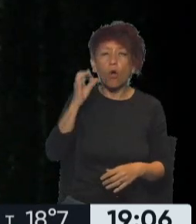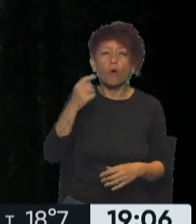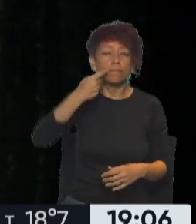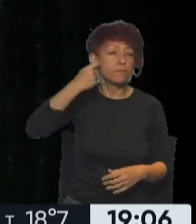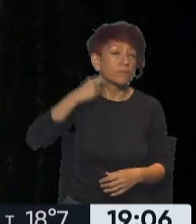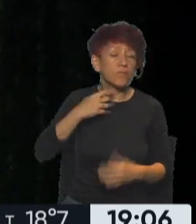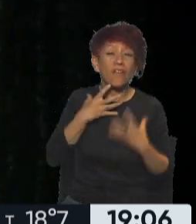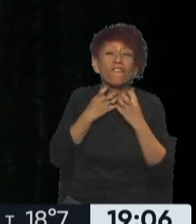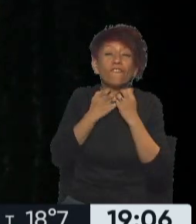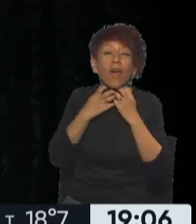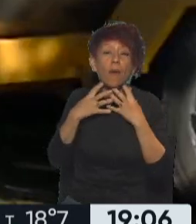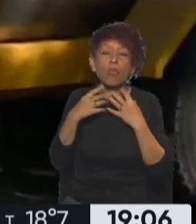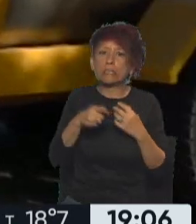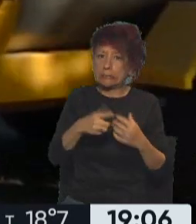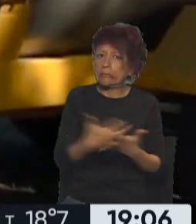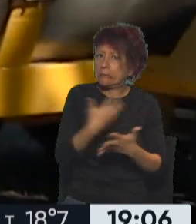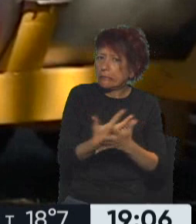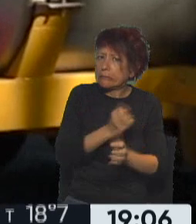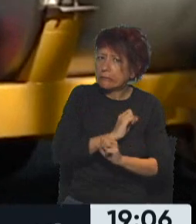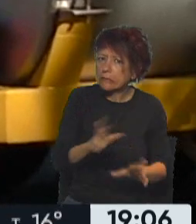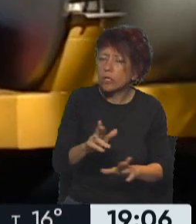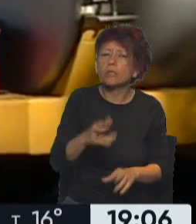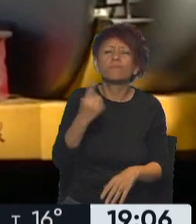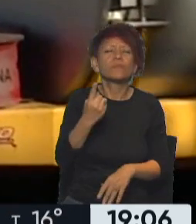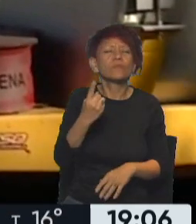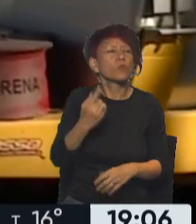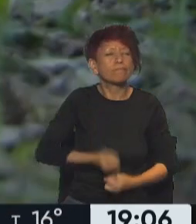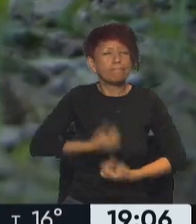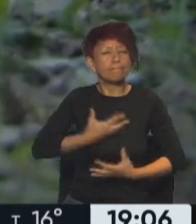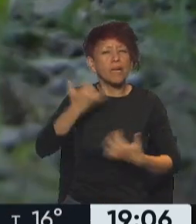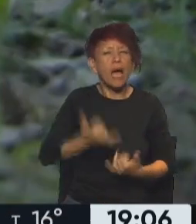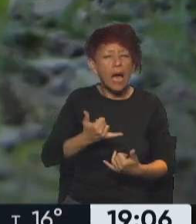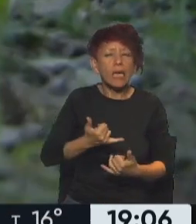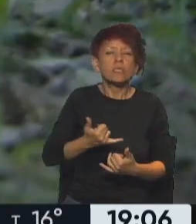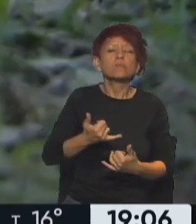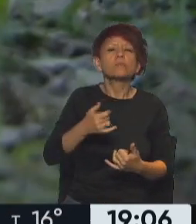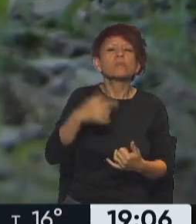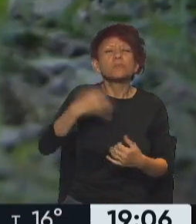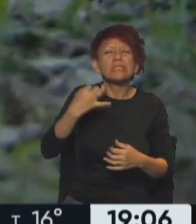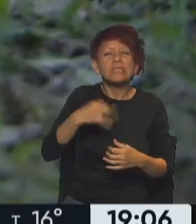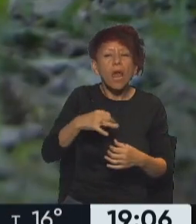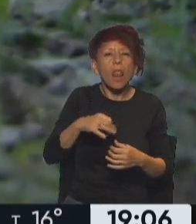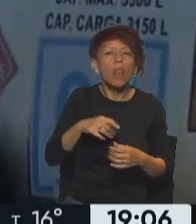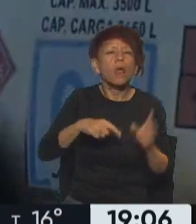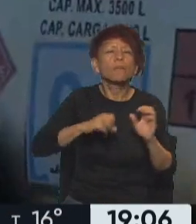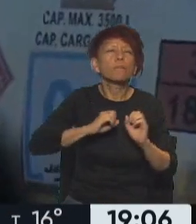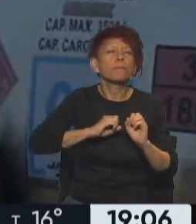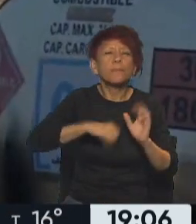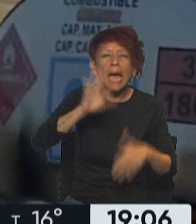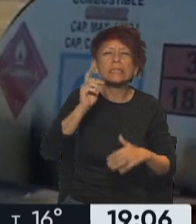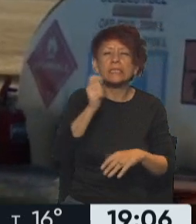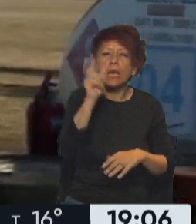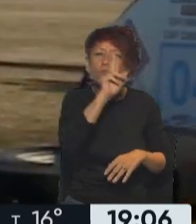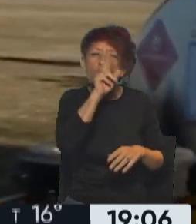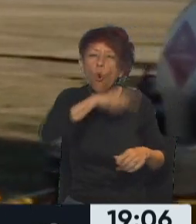es un paciente muy vulnerable. Y hay una patología que se llama hipersensibilidad química múltiple, que generalmente la padecen las mujeres, que ante